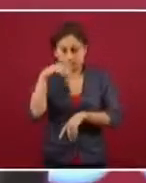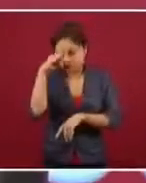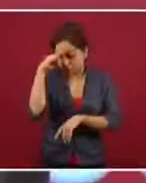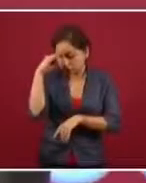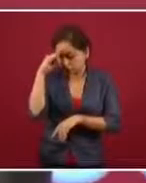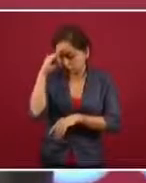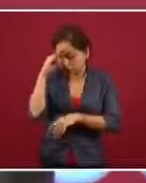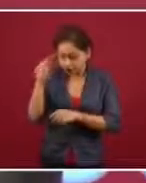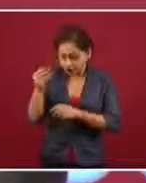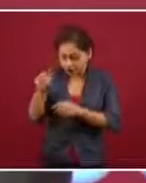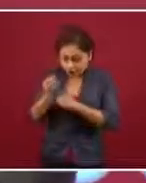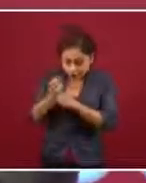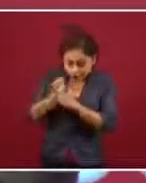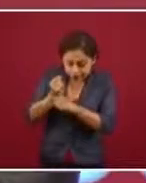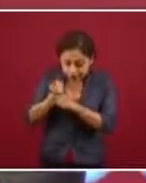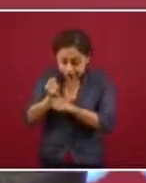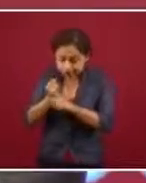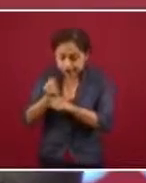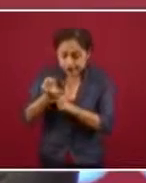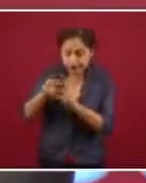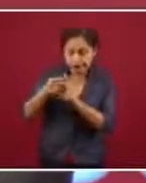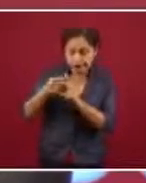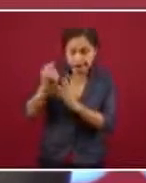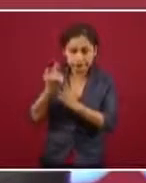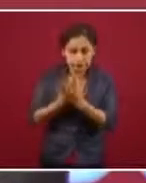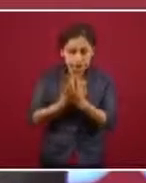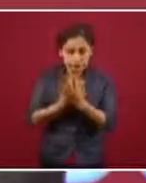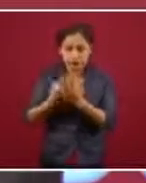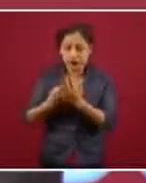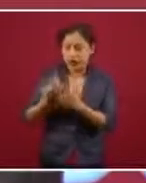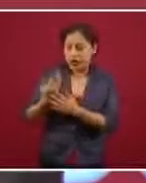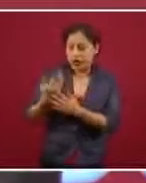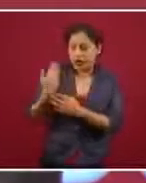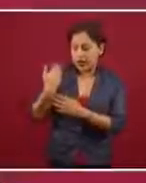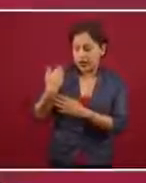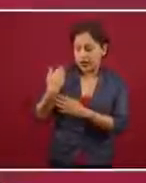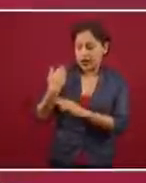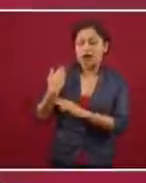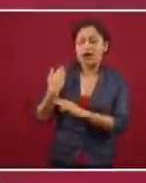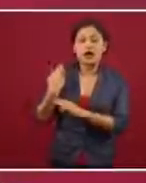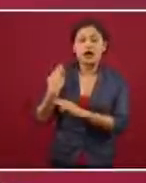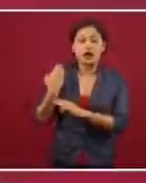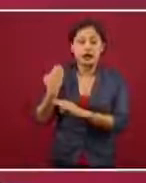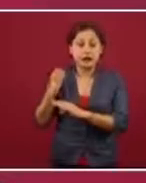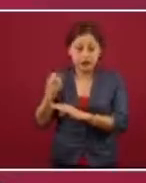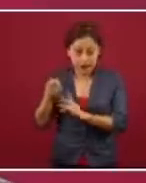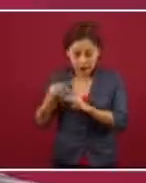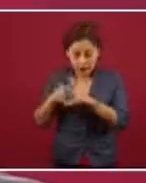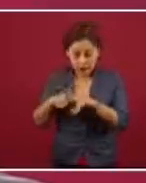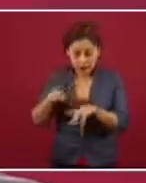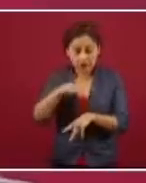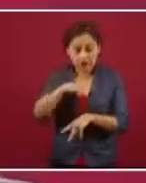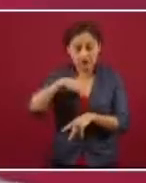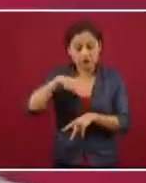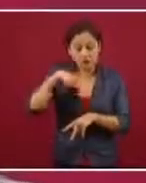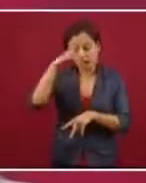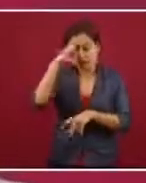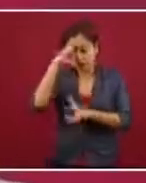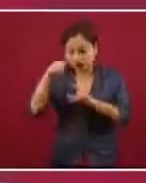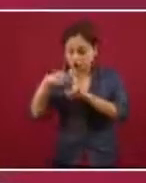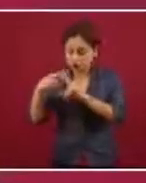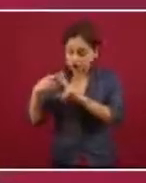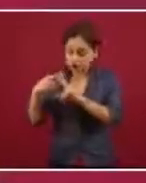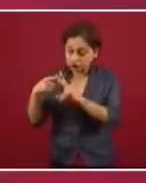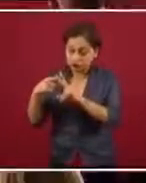periodo de preparación, en los 2 primeros meses del año, utilizamos varias técnicas. Una de ellas es la modelación matemática.